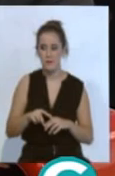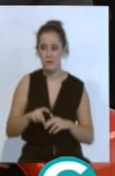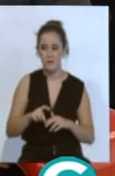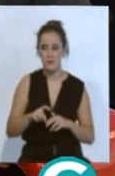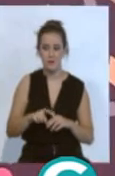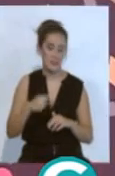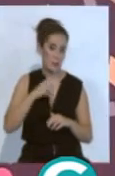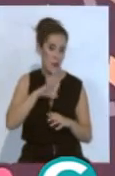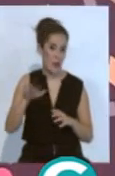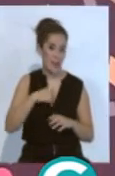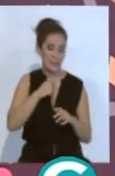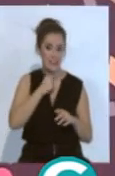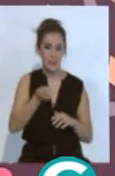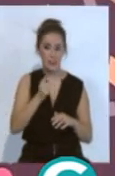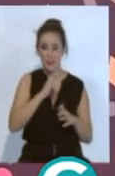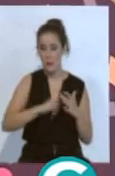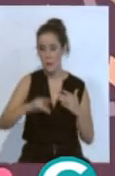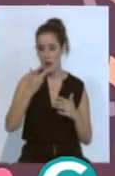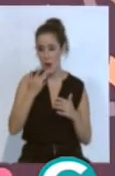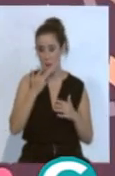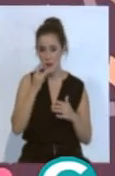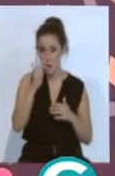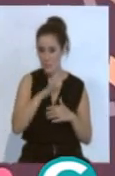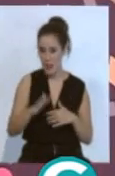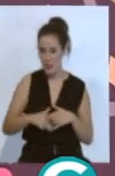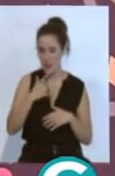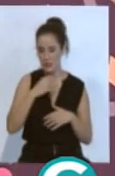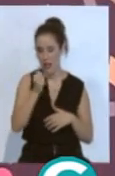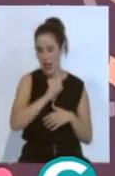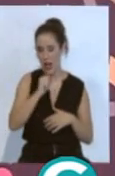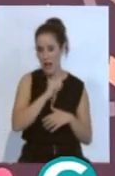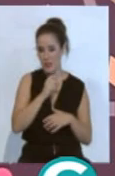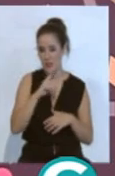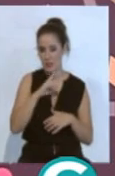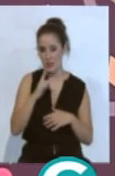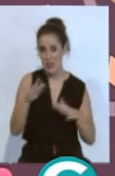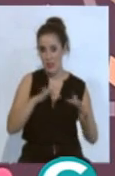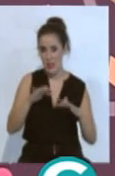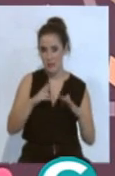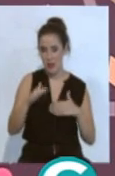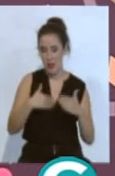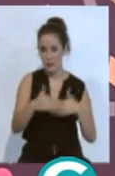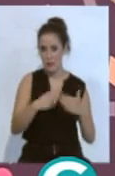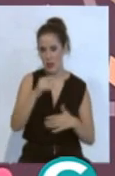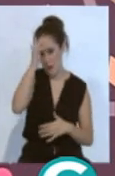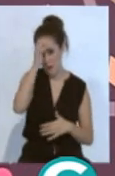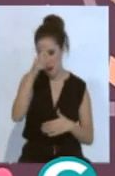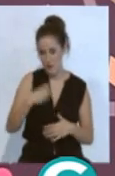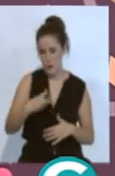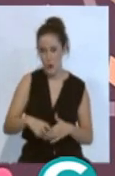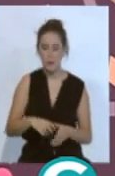rescatar la chirigota del submarino amarillo y ese precioso paso doble sobre la dinámica, la rutina de los domingos de fútbol.